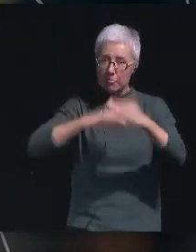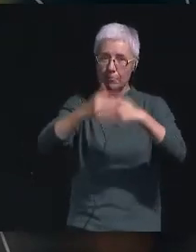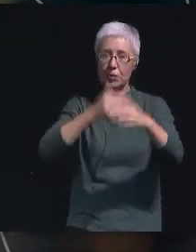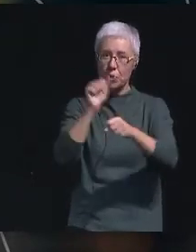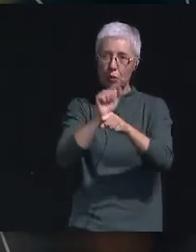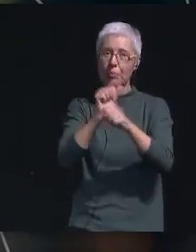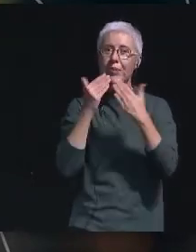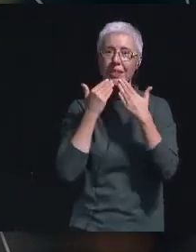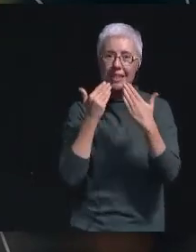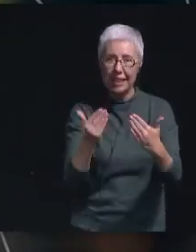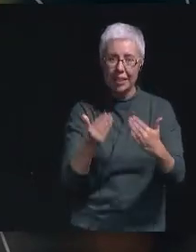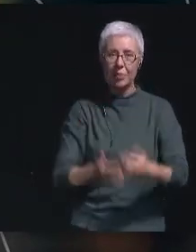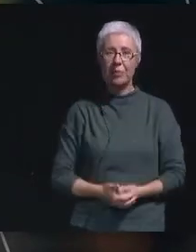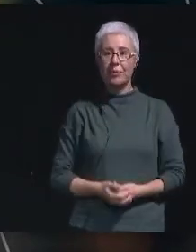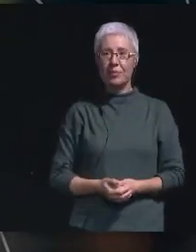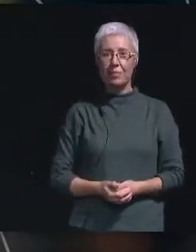Perfecto, muchas gracias, José.